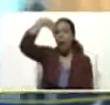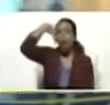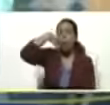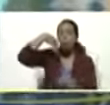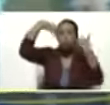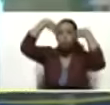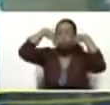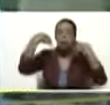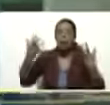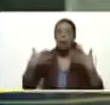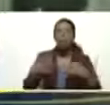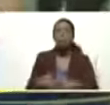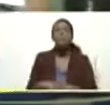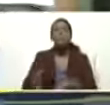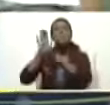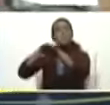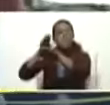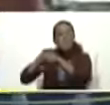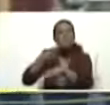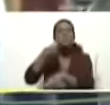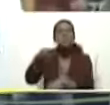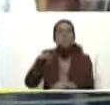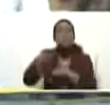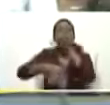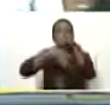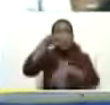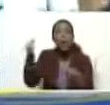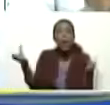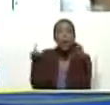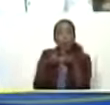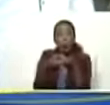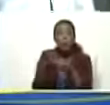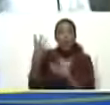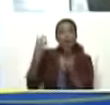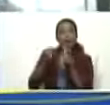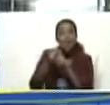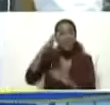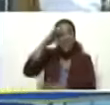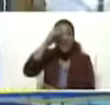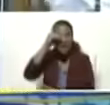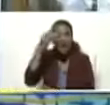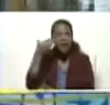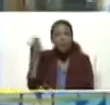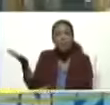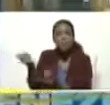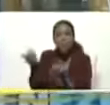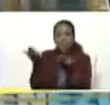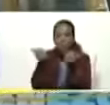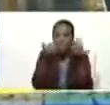Yo siempre digo, ven para acá, Delcy, José Feli,